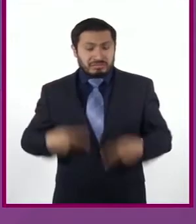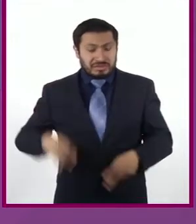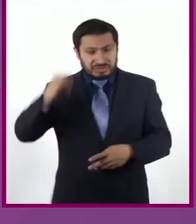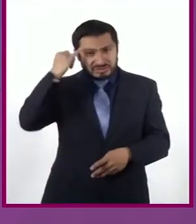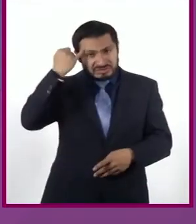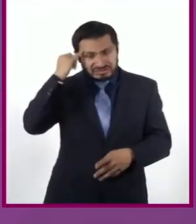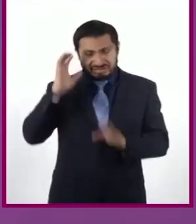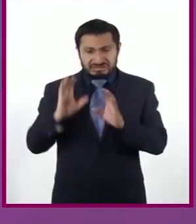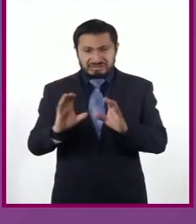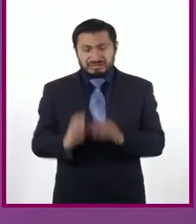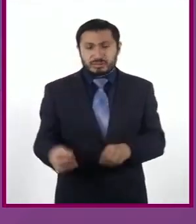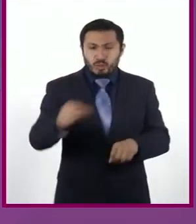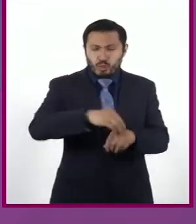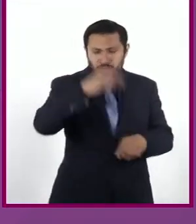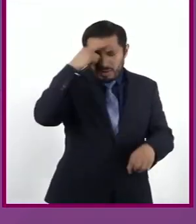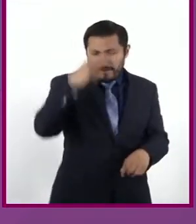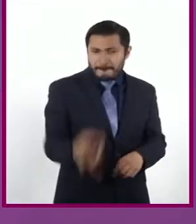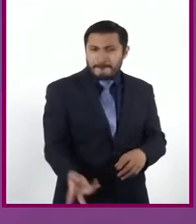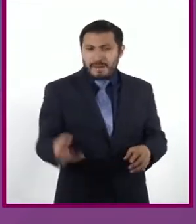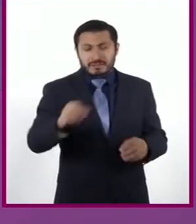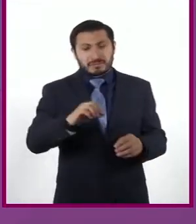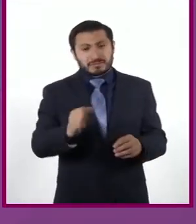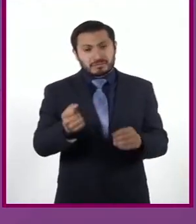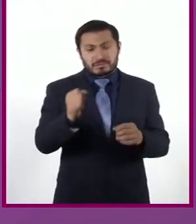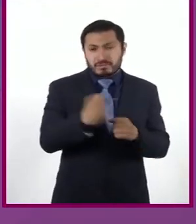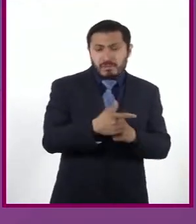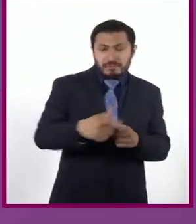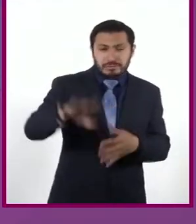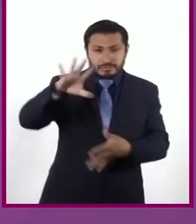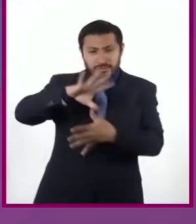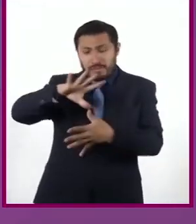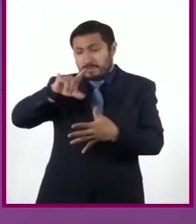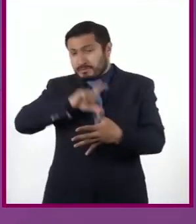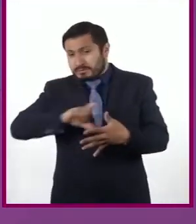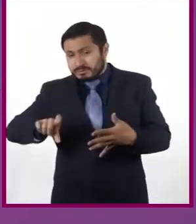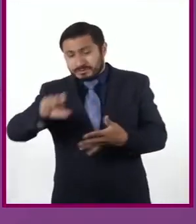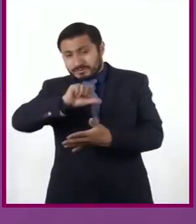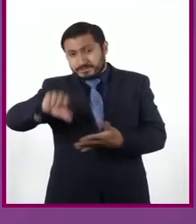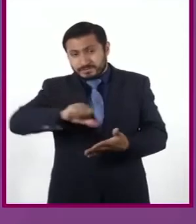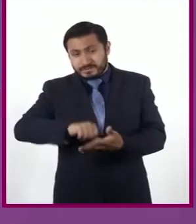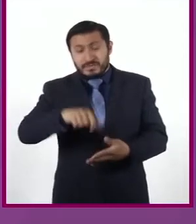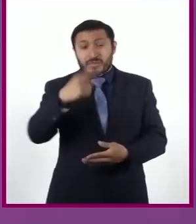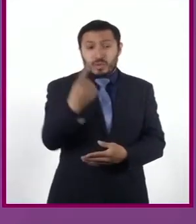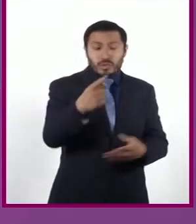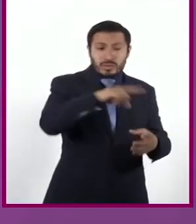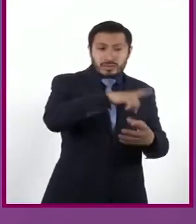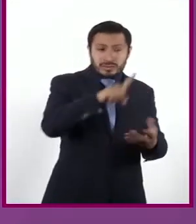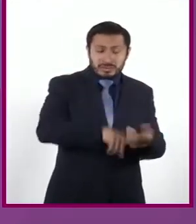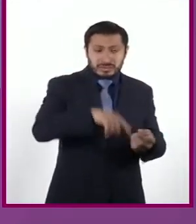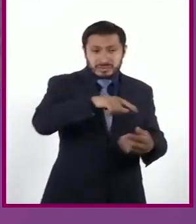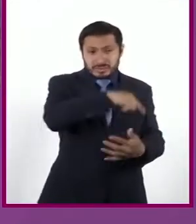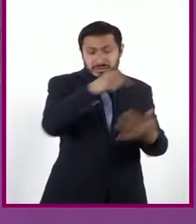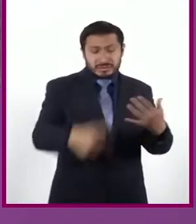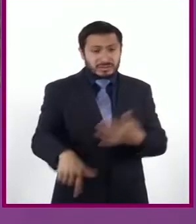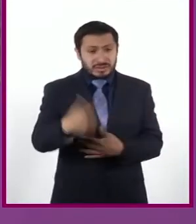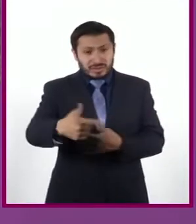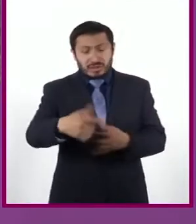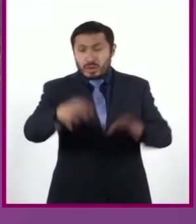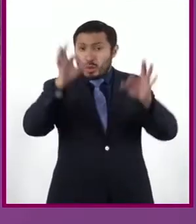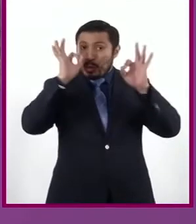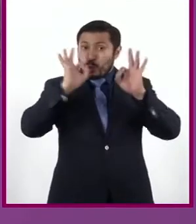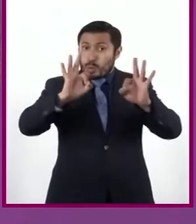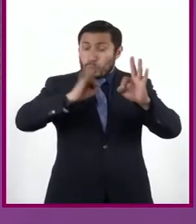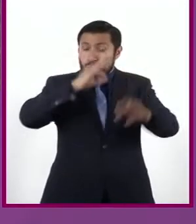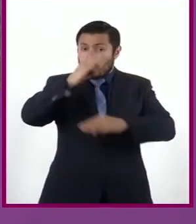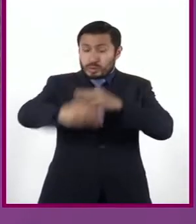indígenas, coloca a México y parte de Centroamérica como una de las 12 regiones exclusivas a nivel mundial. Hoy en día